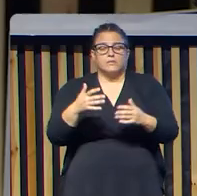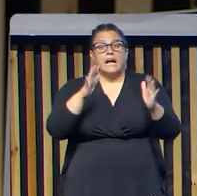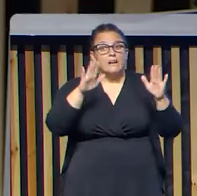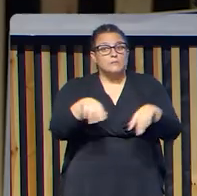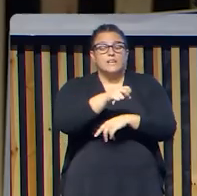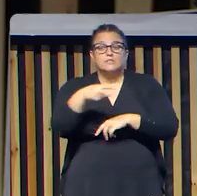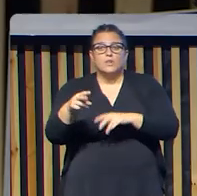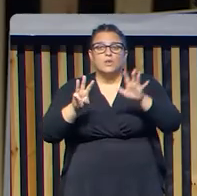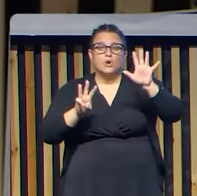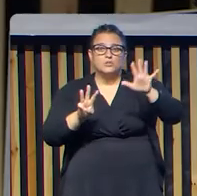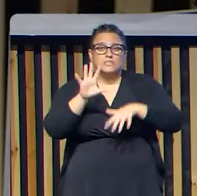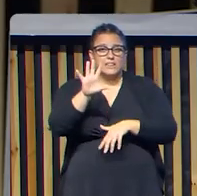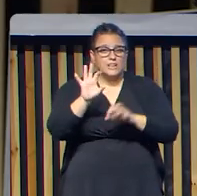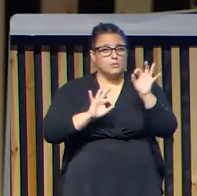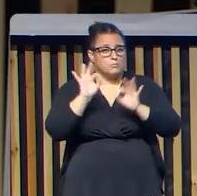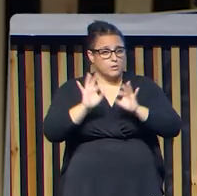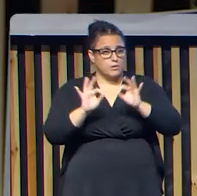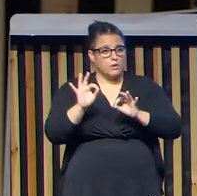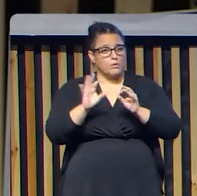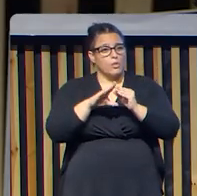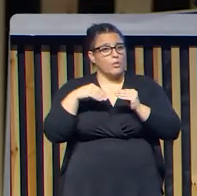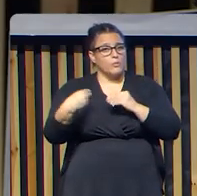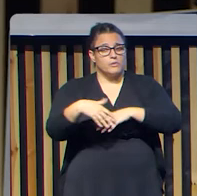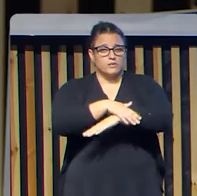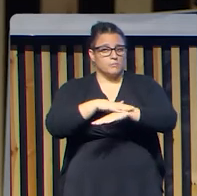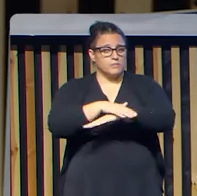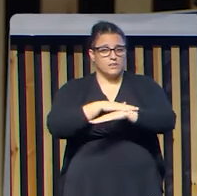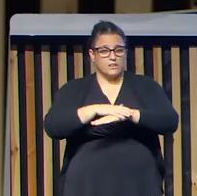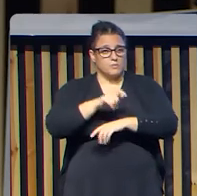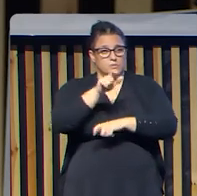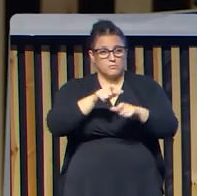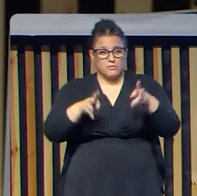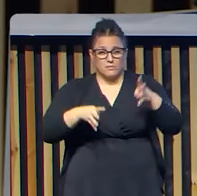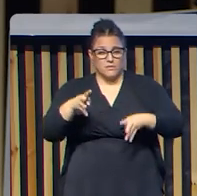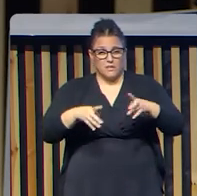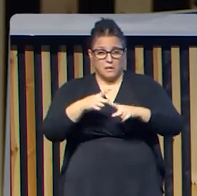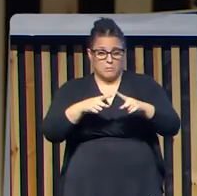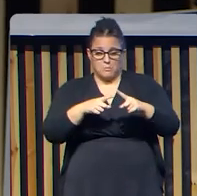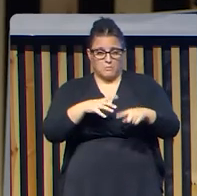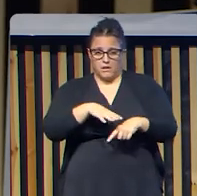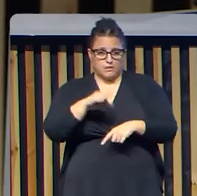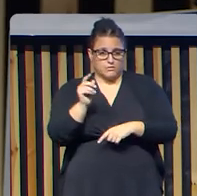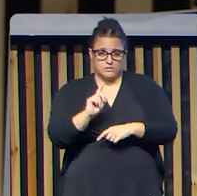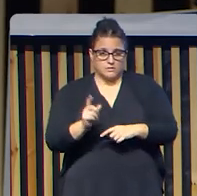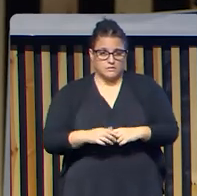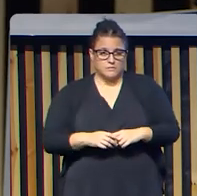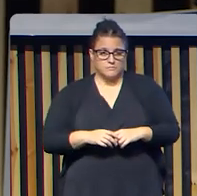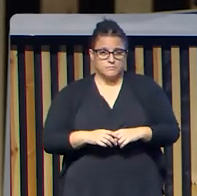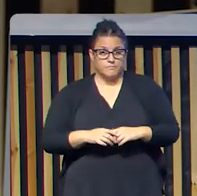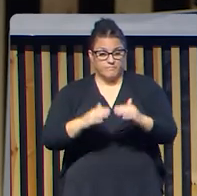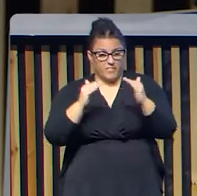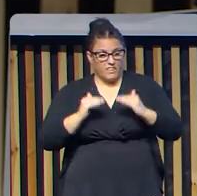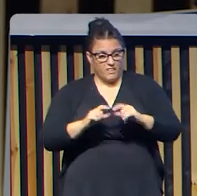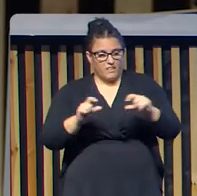de los documentos administrativos eran muy difíciles de entender para un ciudadano medio yo creo que lo más sangrante es lo que pone